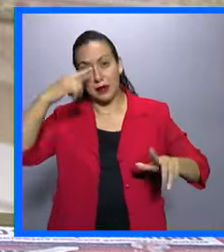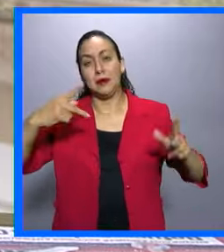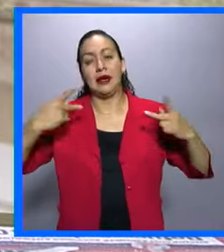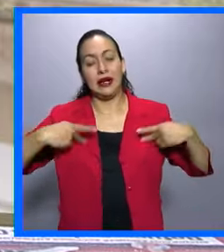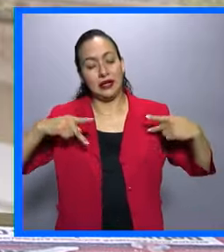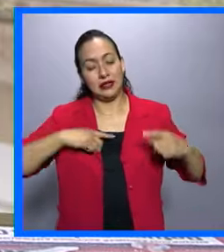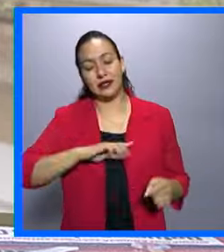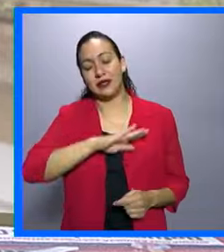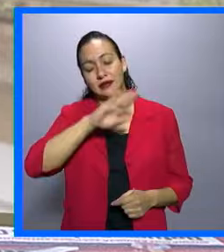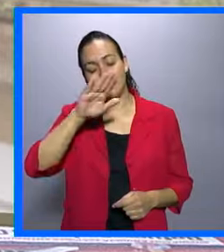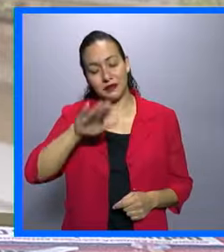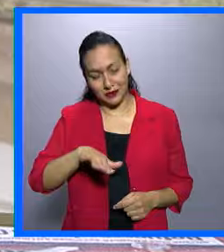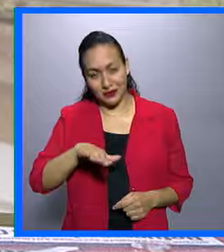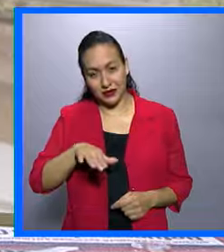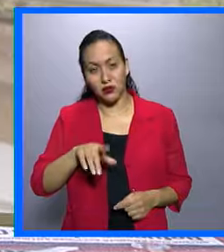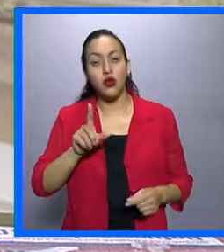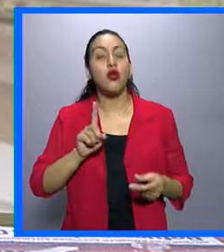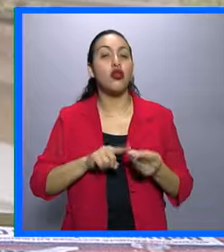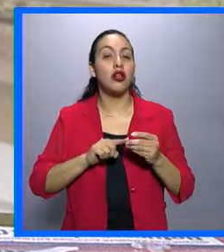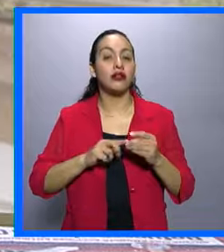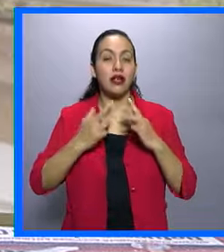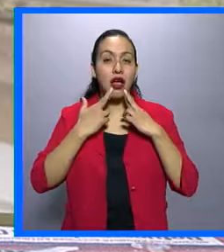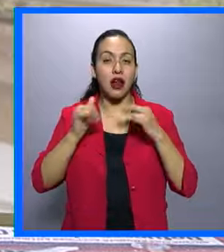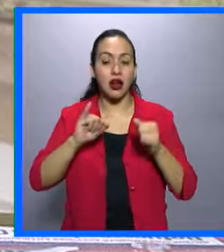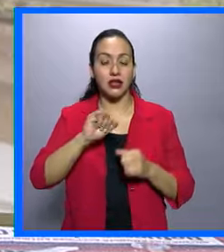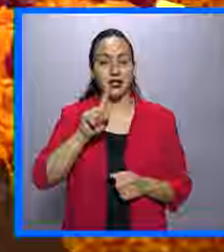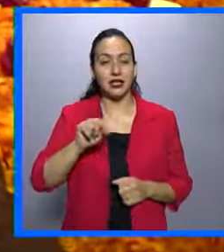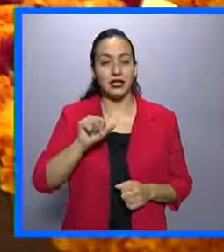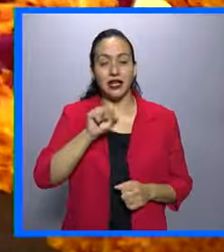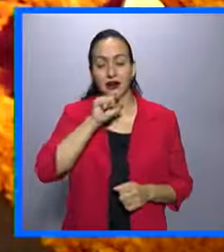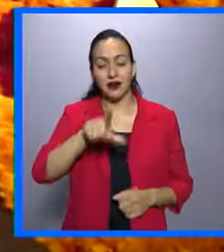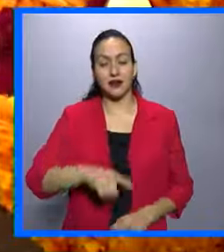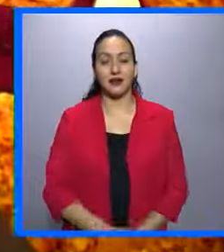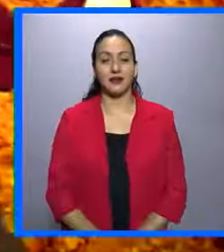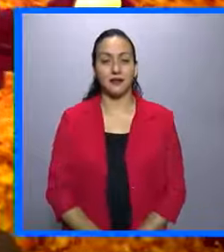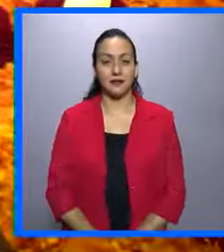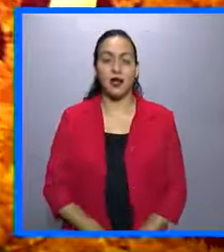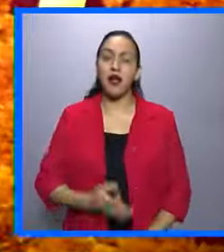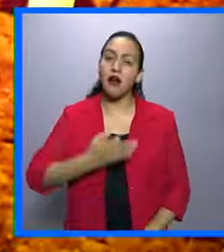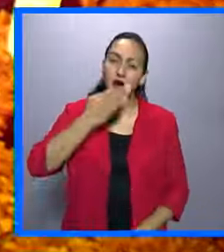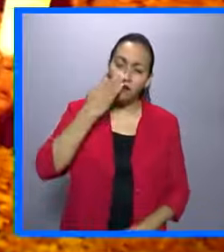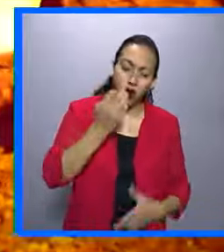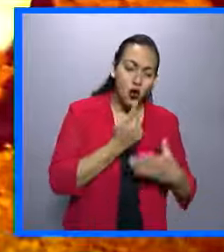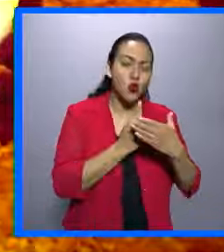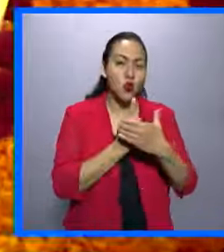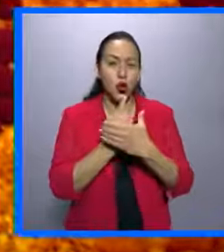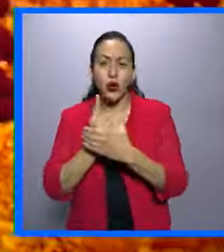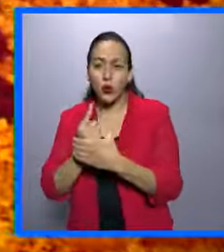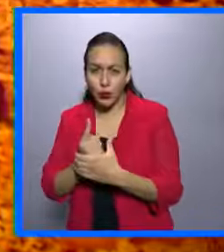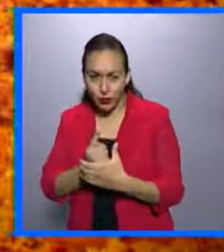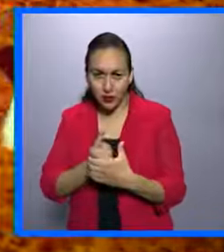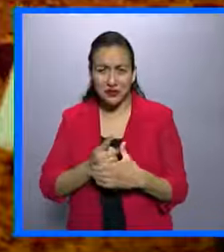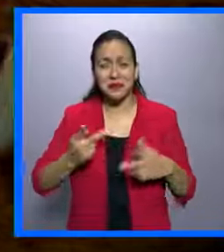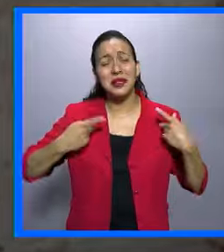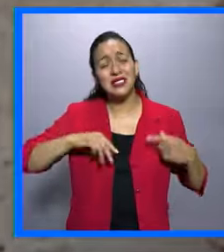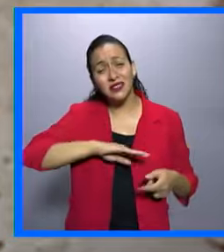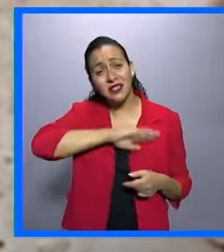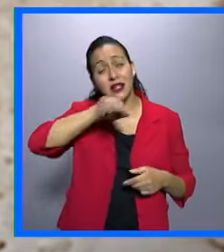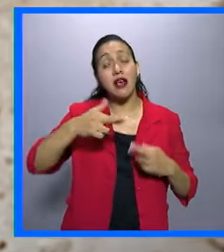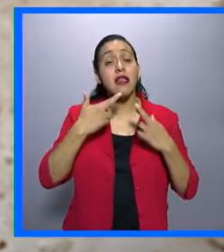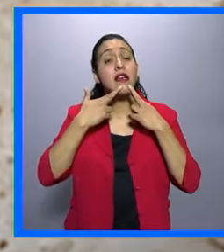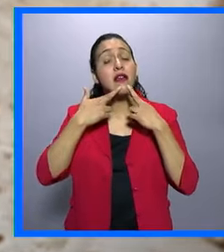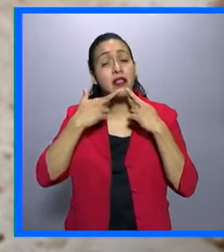que perdieron la vida en el Rancho Izaguirre. Entre flores y velas, las víctimas que perdieron la vida en el